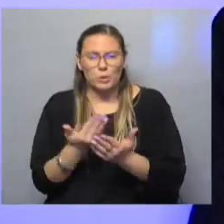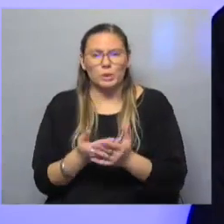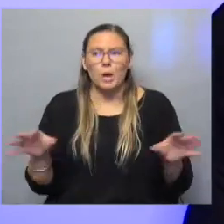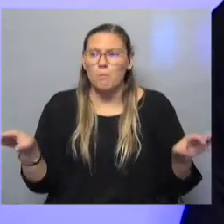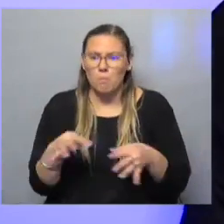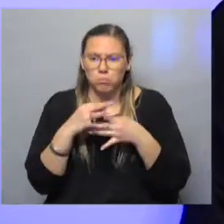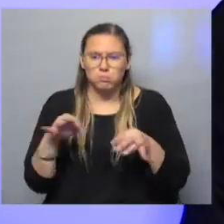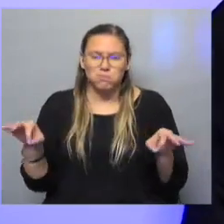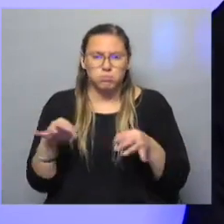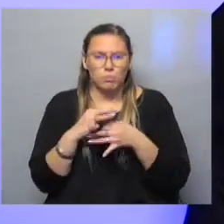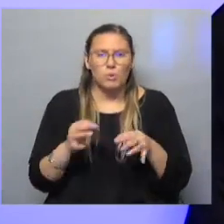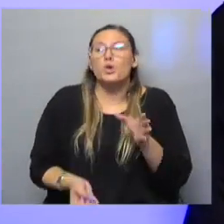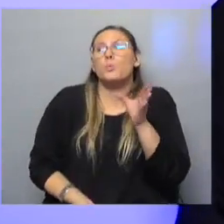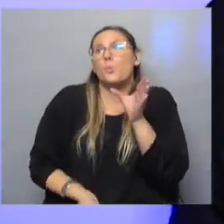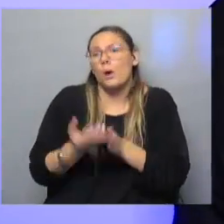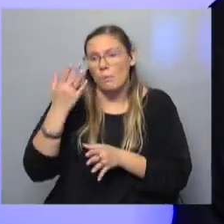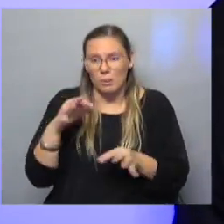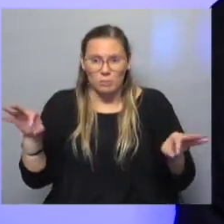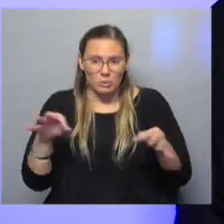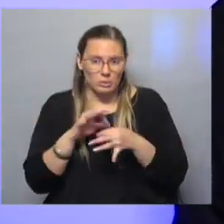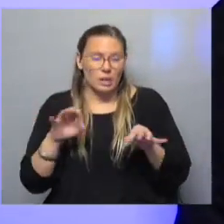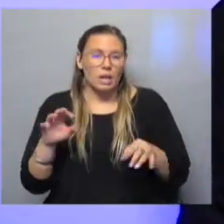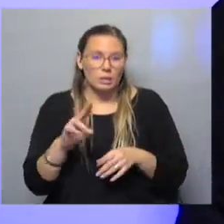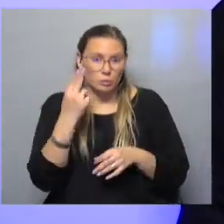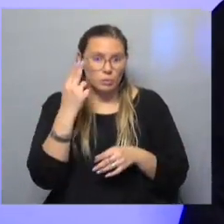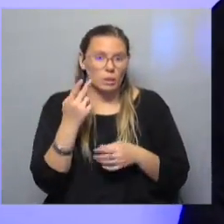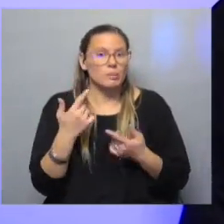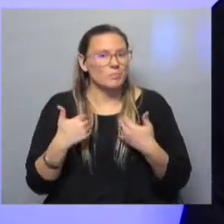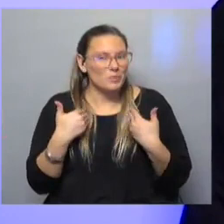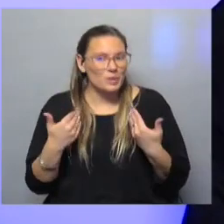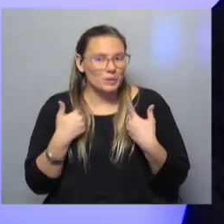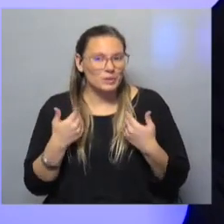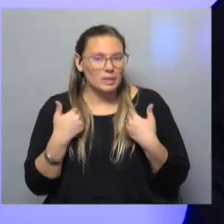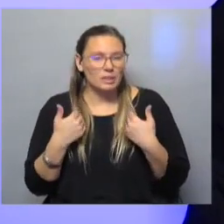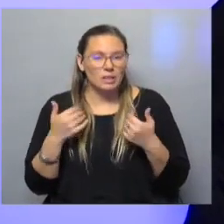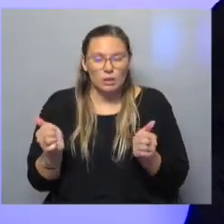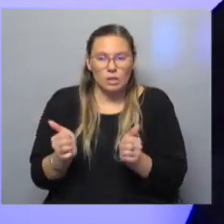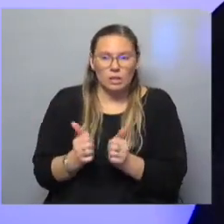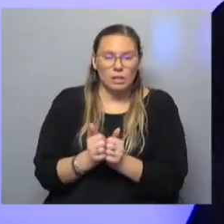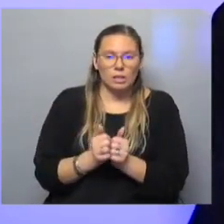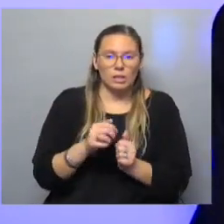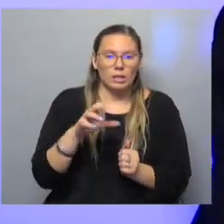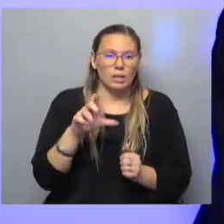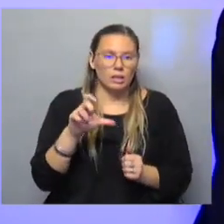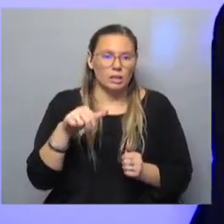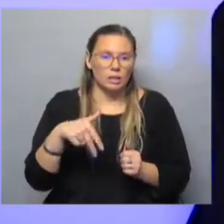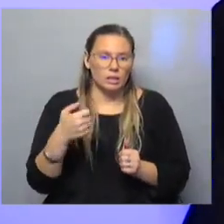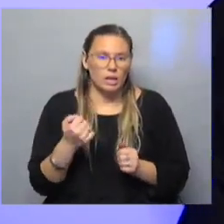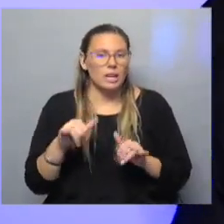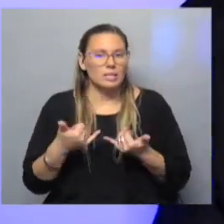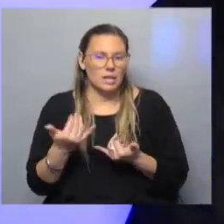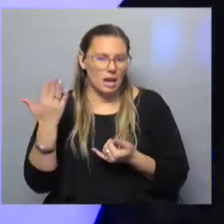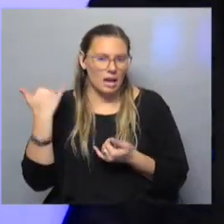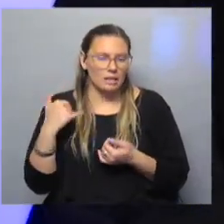música, de nuevas músicas del Uruguay. Así que estoy muy contenta de estar acá. Estoy junto con Elena Ciavaglia, que ya estuvo ella en el